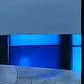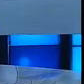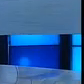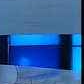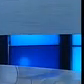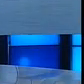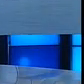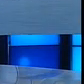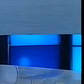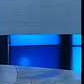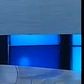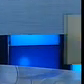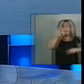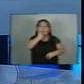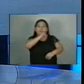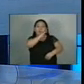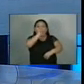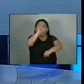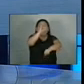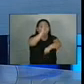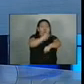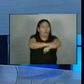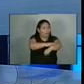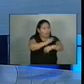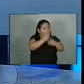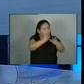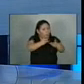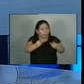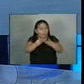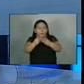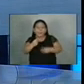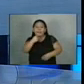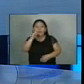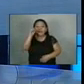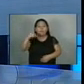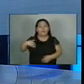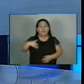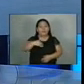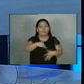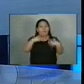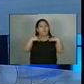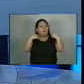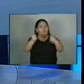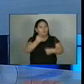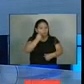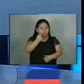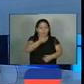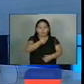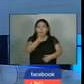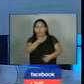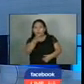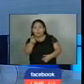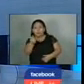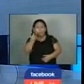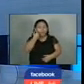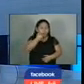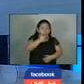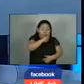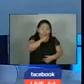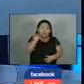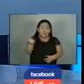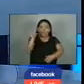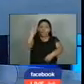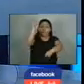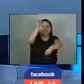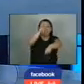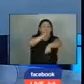Los casos sospechosos de dengue continúan disminuyendo según el Ministerio de Salud. Conozca las estadísticas de las enfermedades que son transmitidas